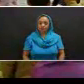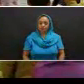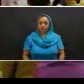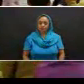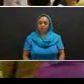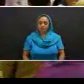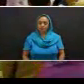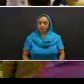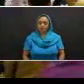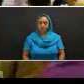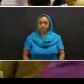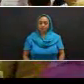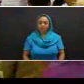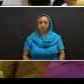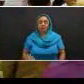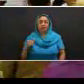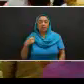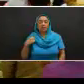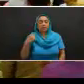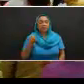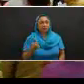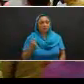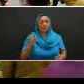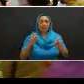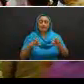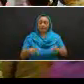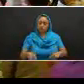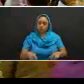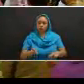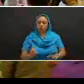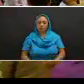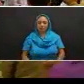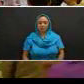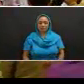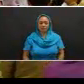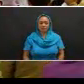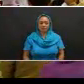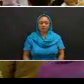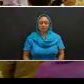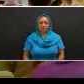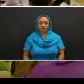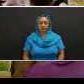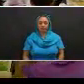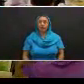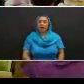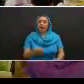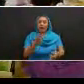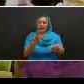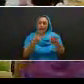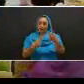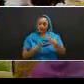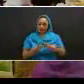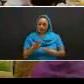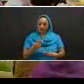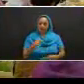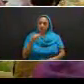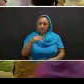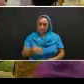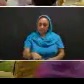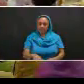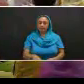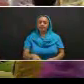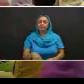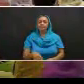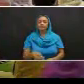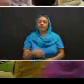Si aquí con nosotros se encuentra el hermano Mario Yoc y la hermana Lorena Sok, que están pidiendo cobertura, les